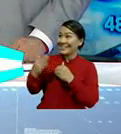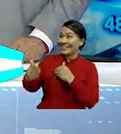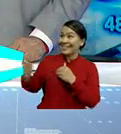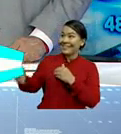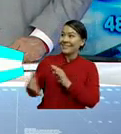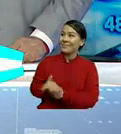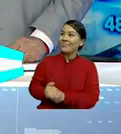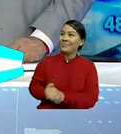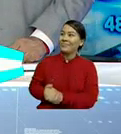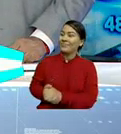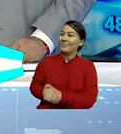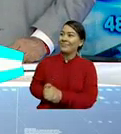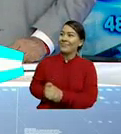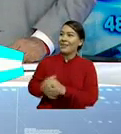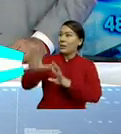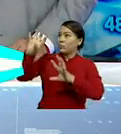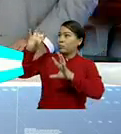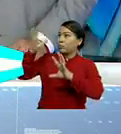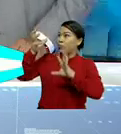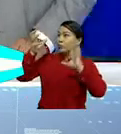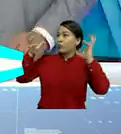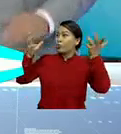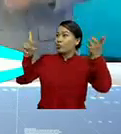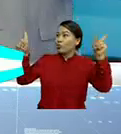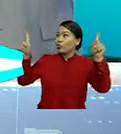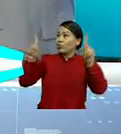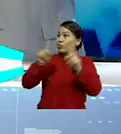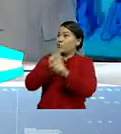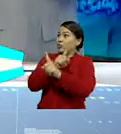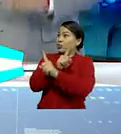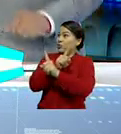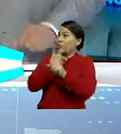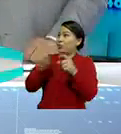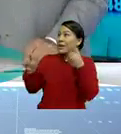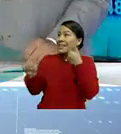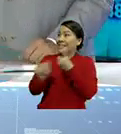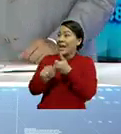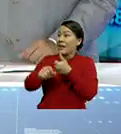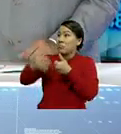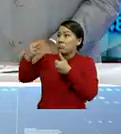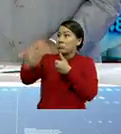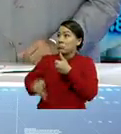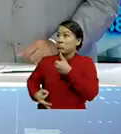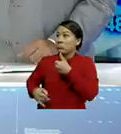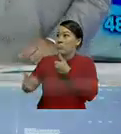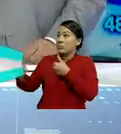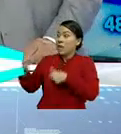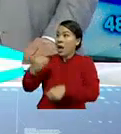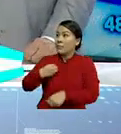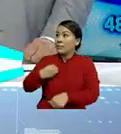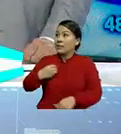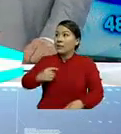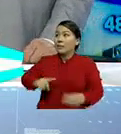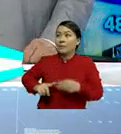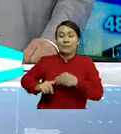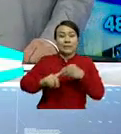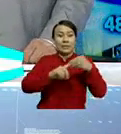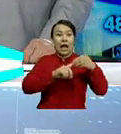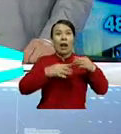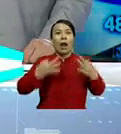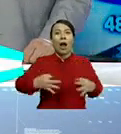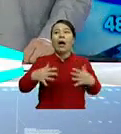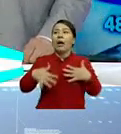las instalaciones de la Metrovía, que ya nos pone en el primer mundo, ya nos pone en el primer mundo, ya pronto tendremos